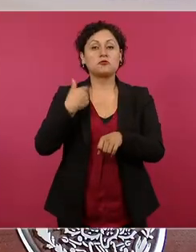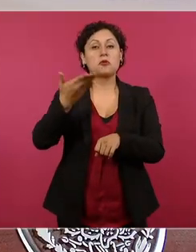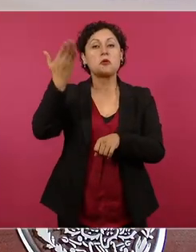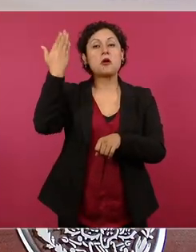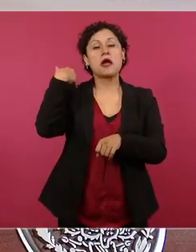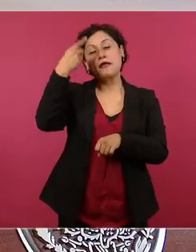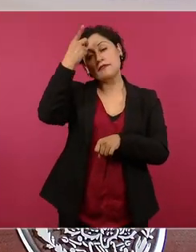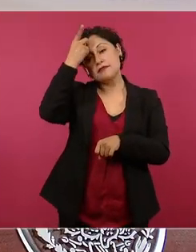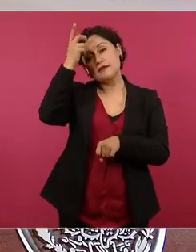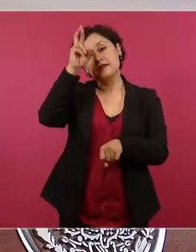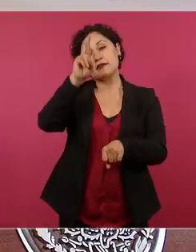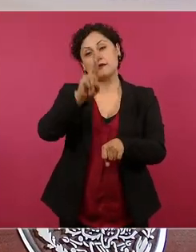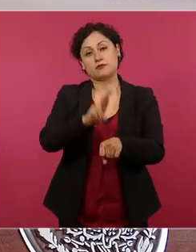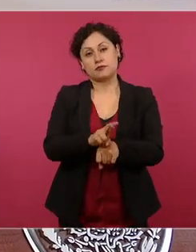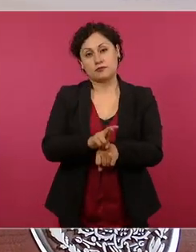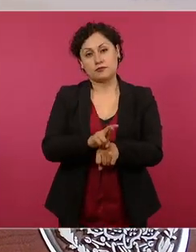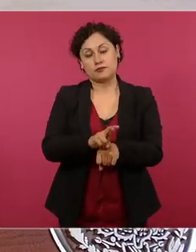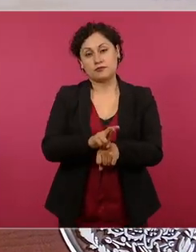de